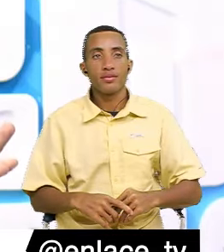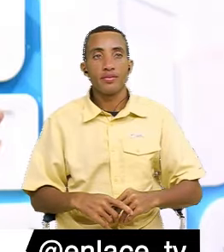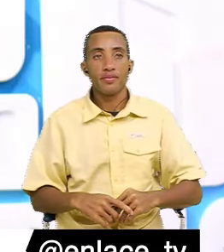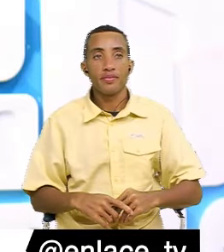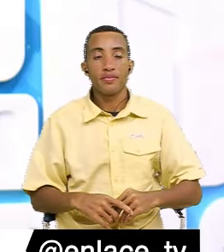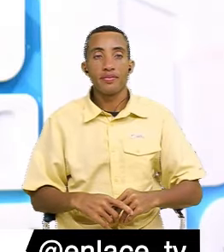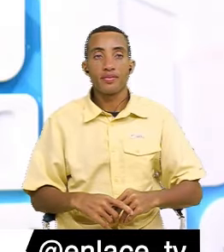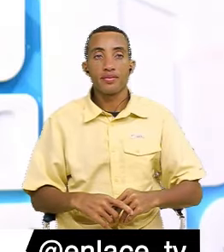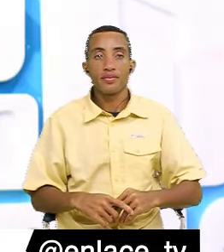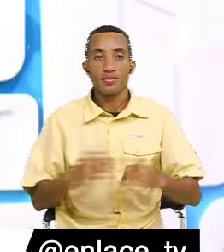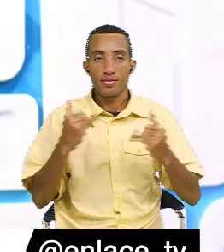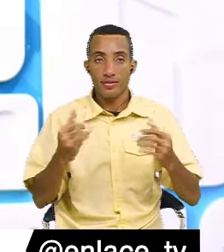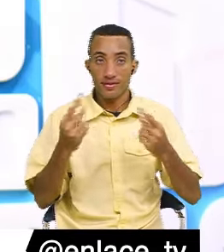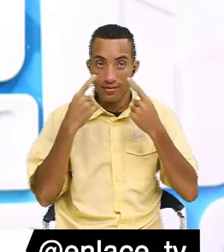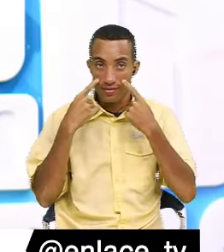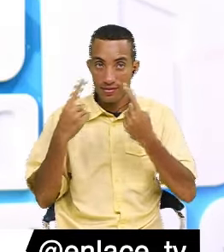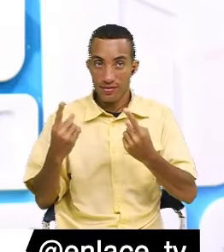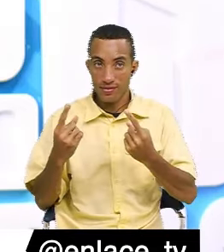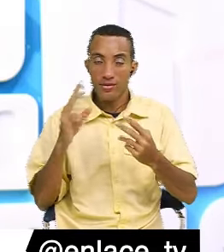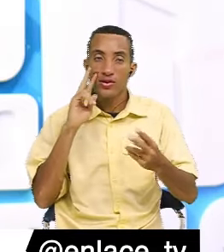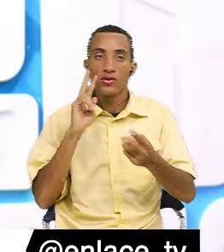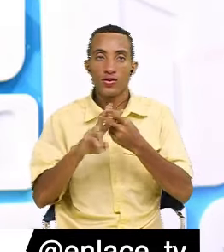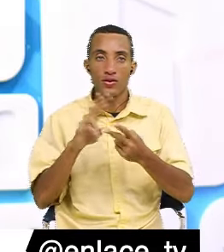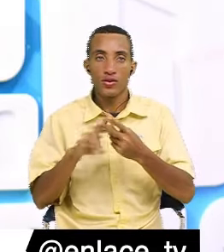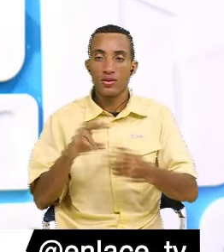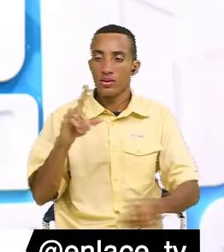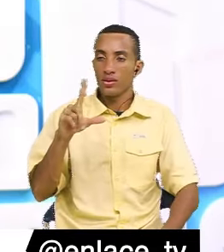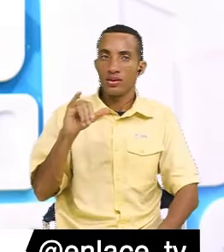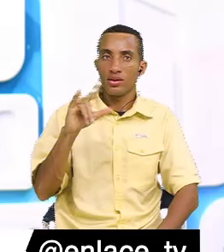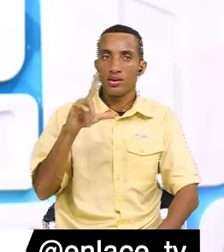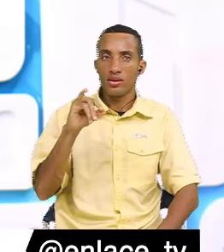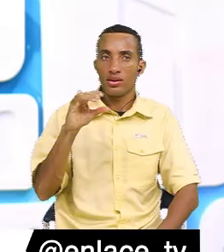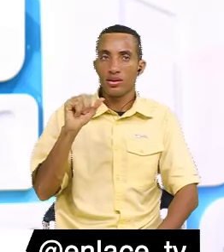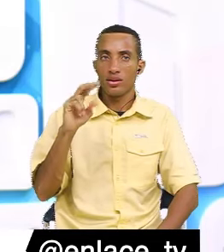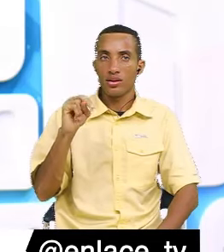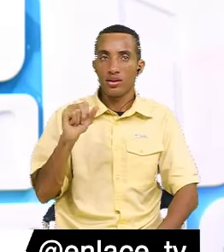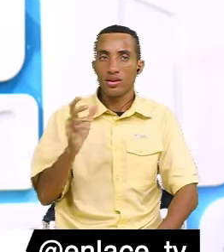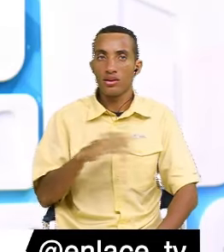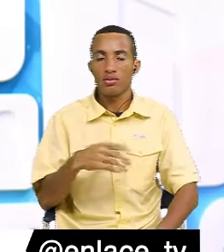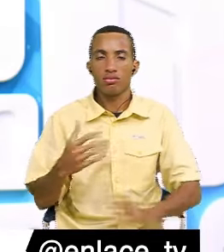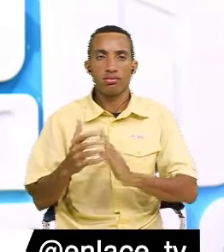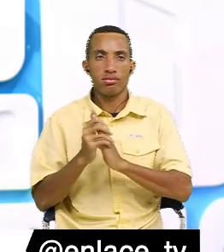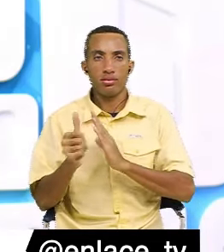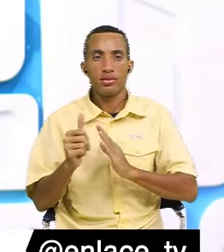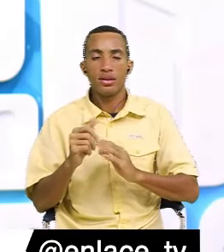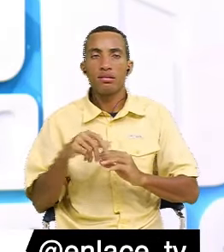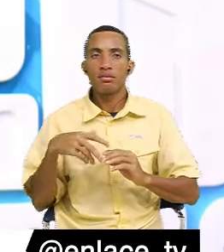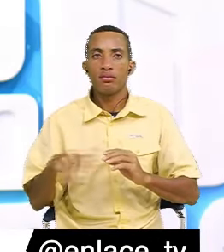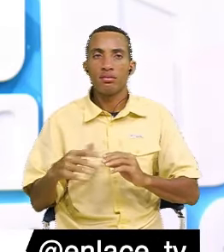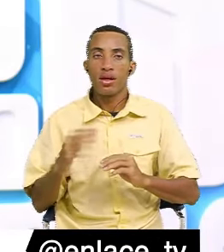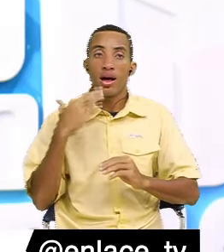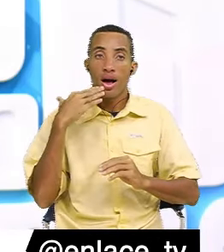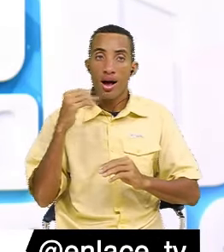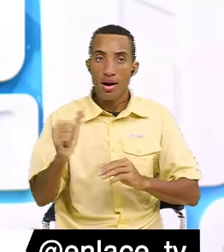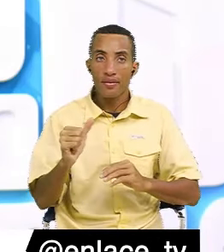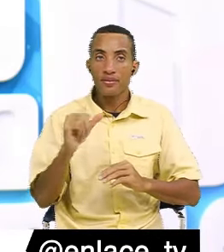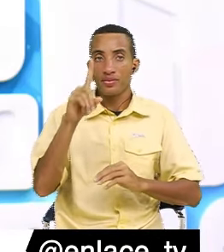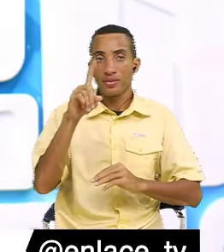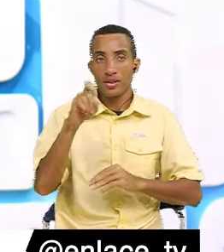A continuación en La Mira los invitamos a conocer más sobre Liliana Inestrosa, una talentosa mujer que ha sido la encargada de por